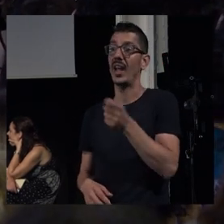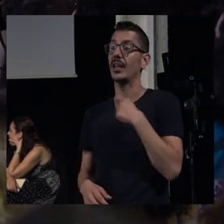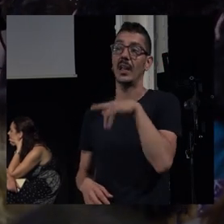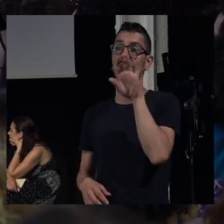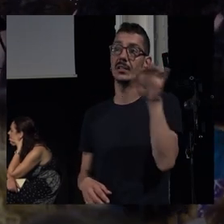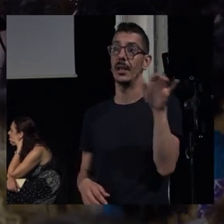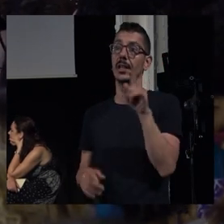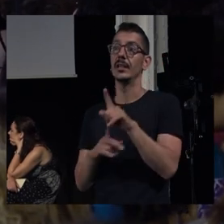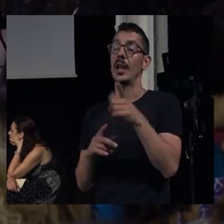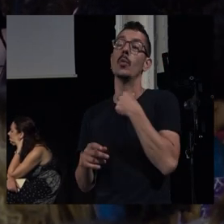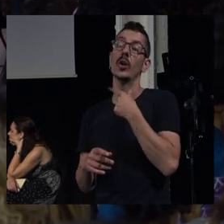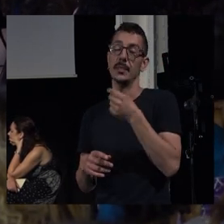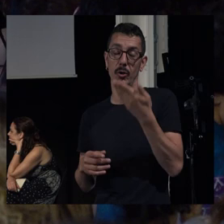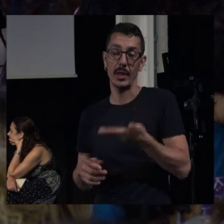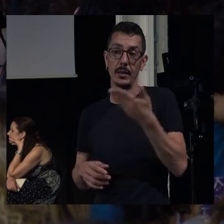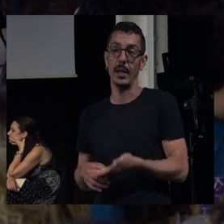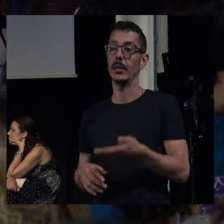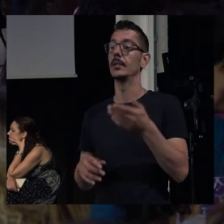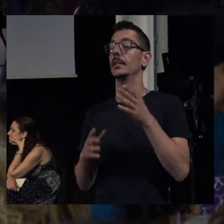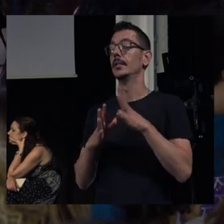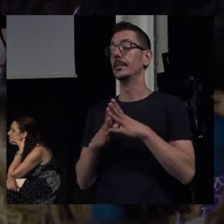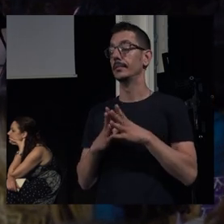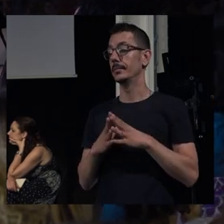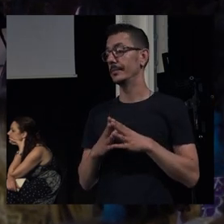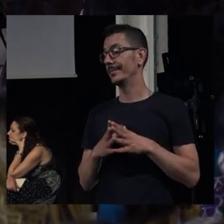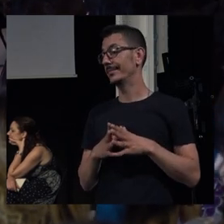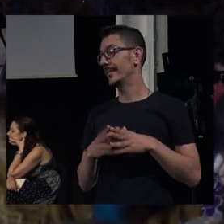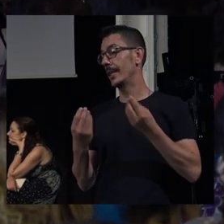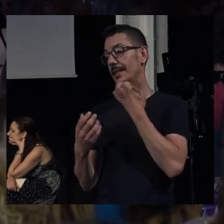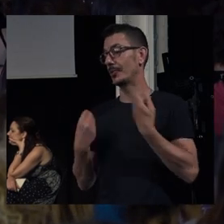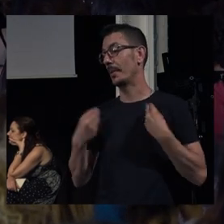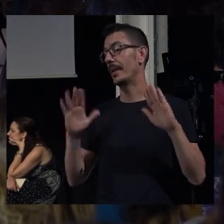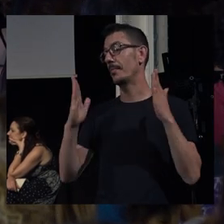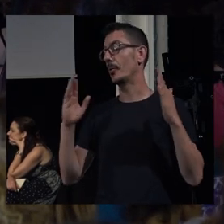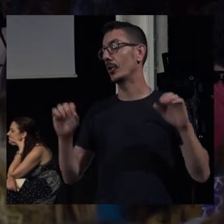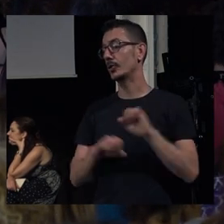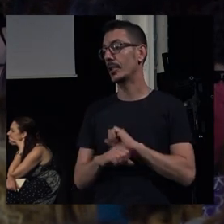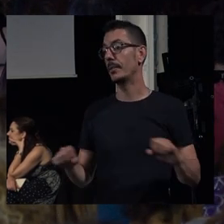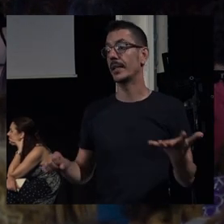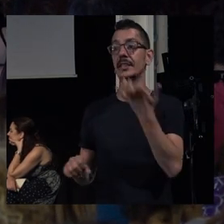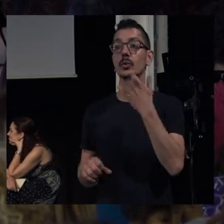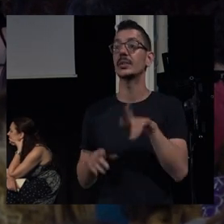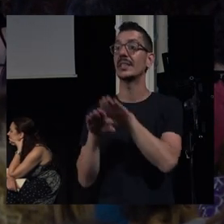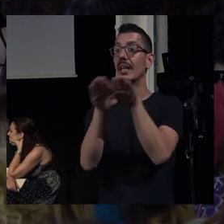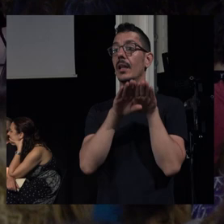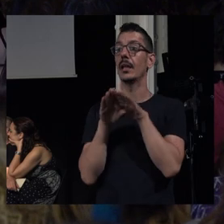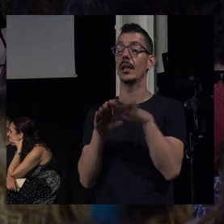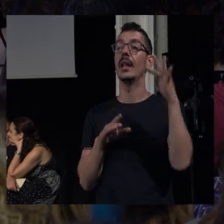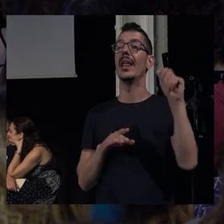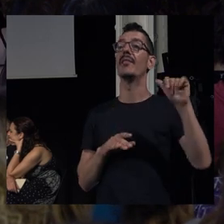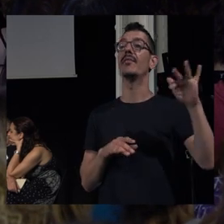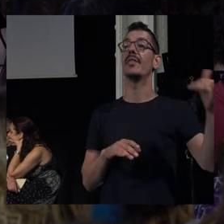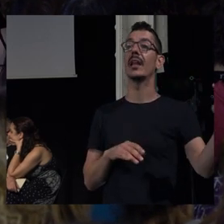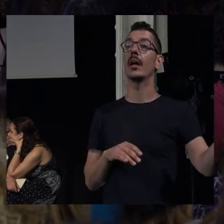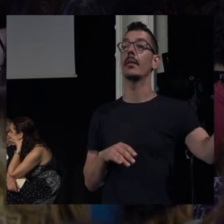Sí, pues es el humor, es importante, si no, no sobrevives, ¿no? Te venga la FELG y entonces, como tú estás en igualdad y el de la FELG le va a ir a